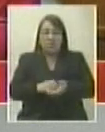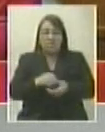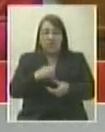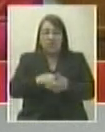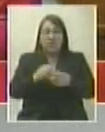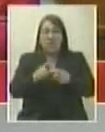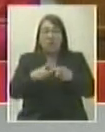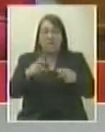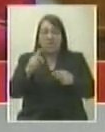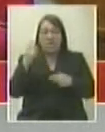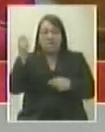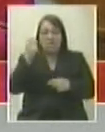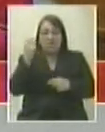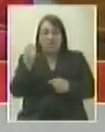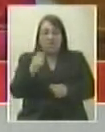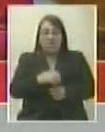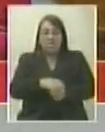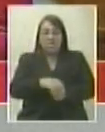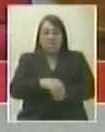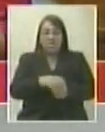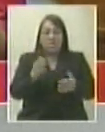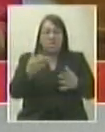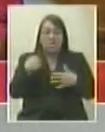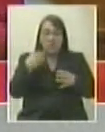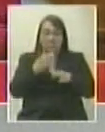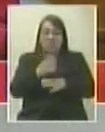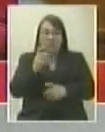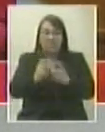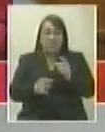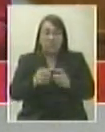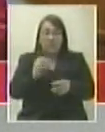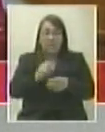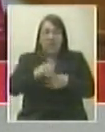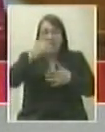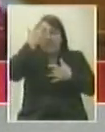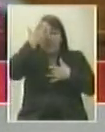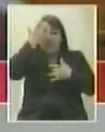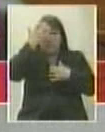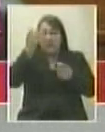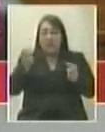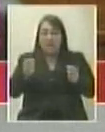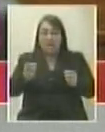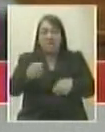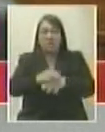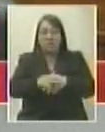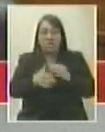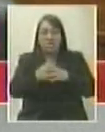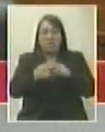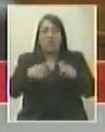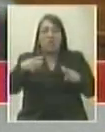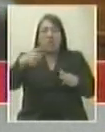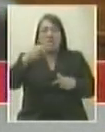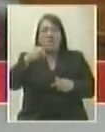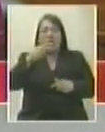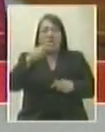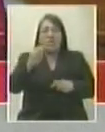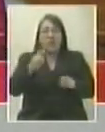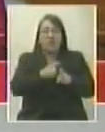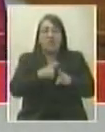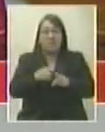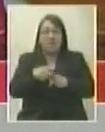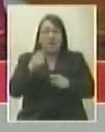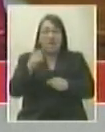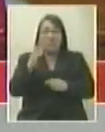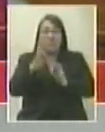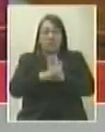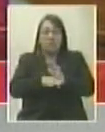la zona de Trujillo, donde acude la gente enferma de cáncer, sobre todo de la zona norte, también hay